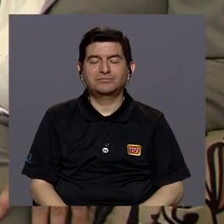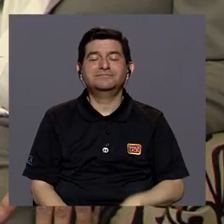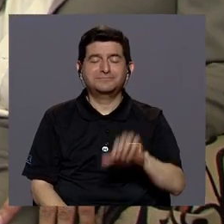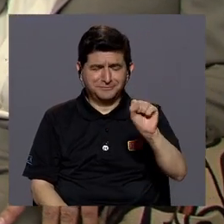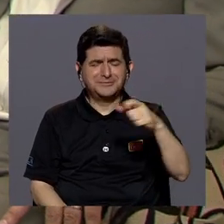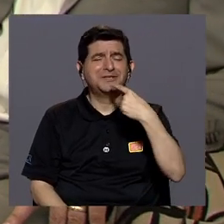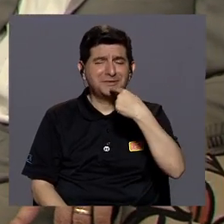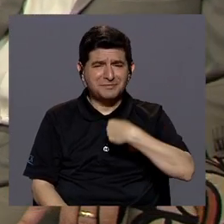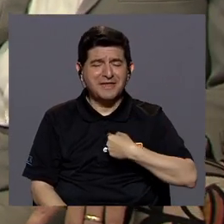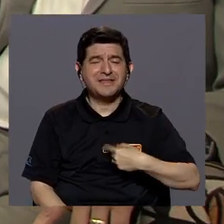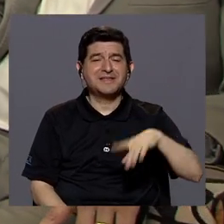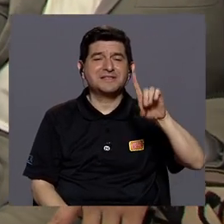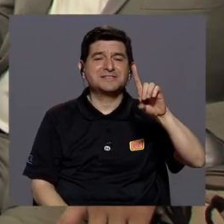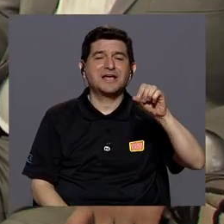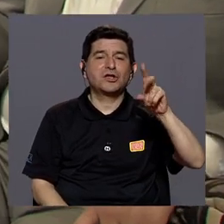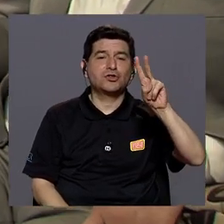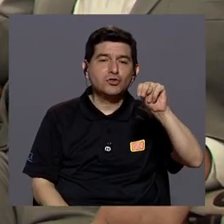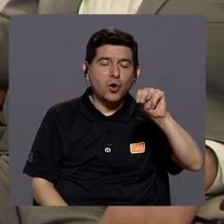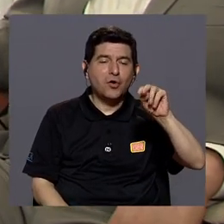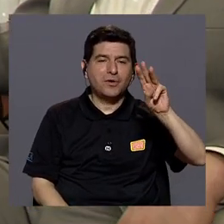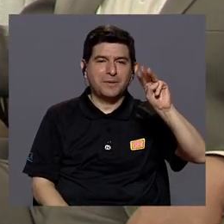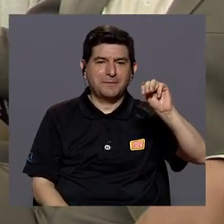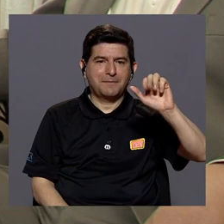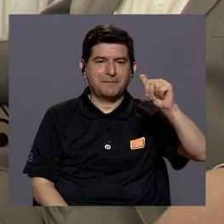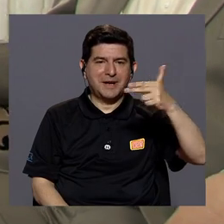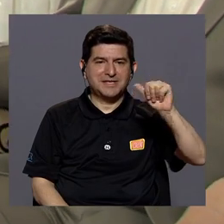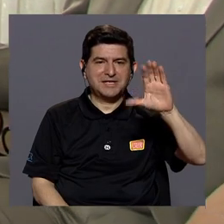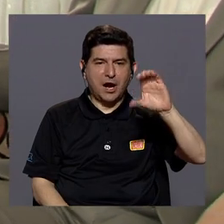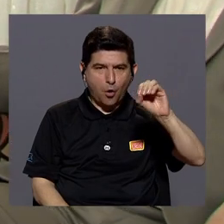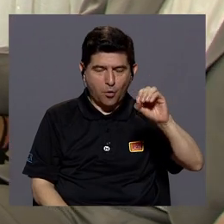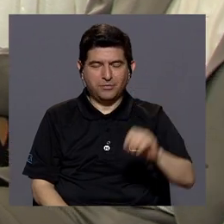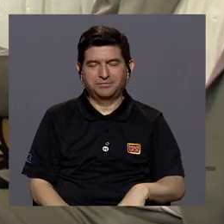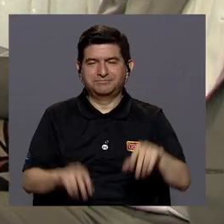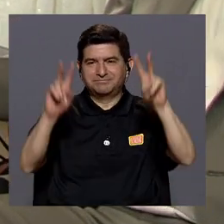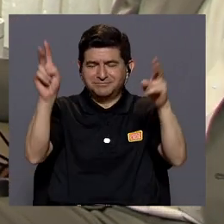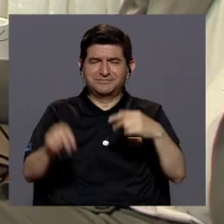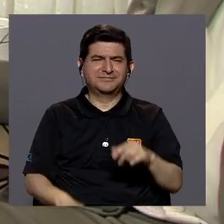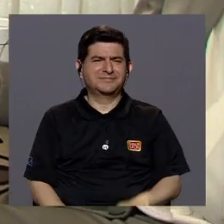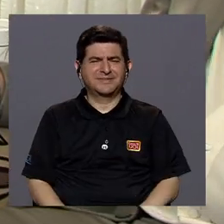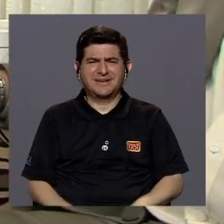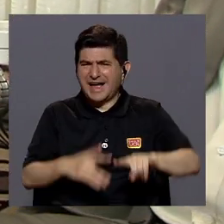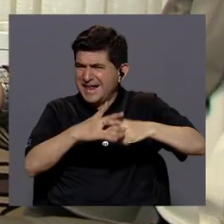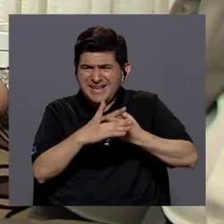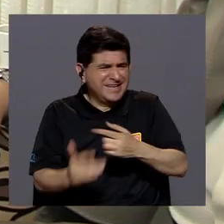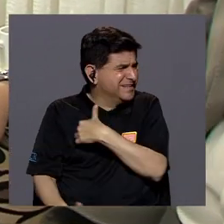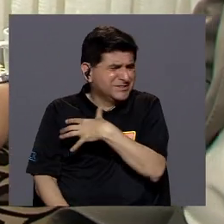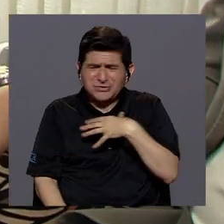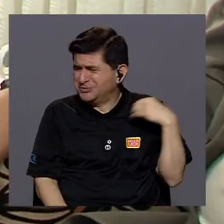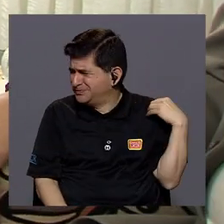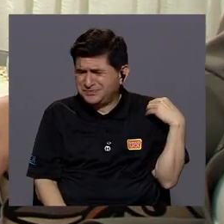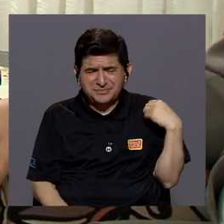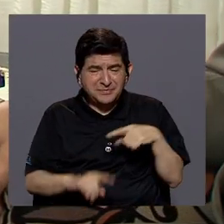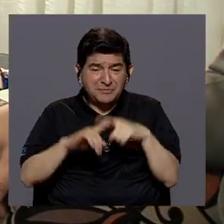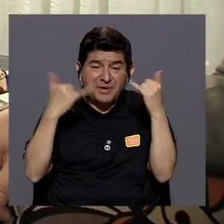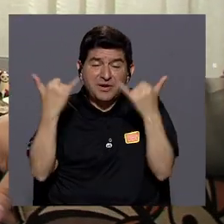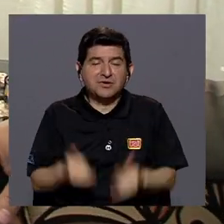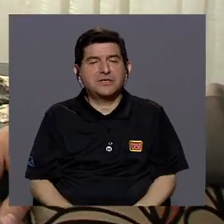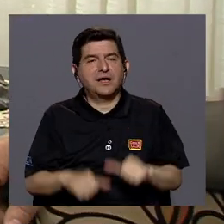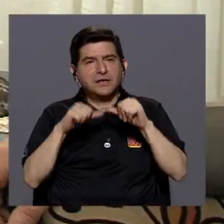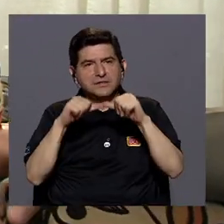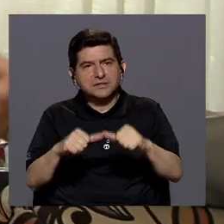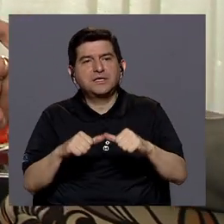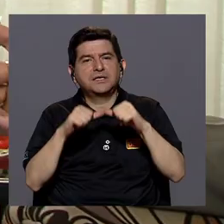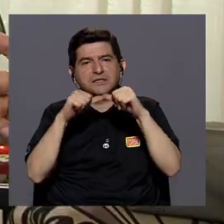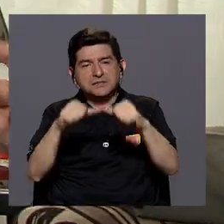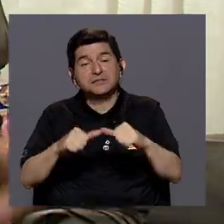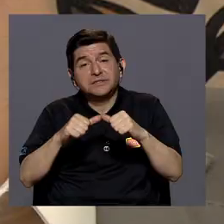dicen. Así es. Al principio no me gustaba mucho, pero cuando ya es mucho lo sé.